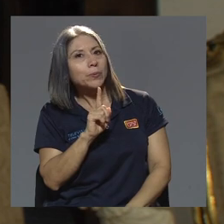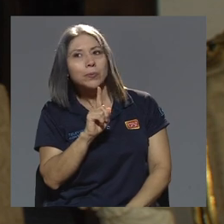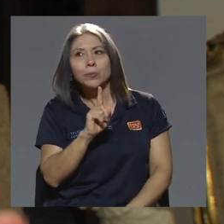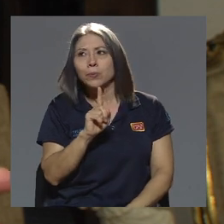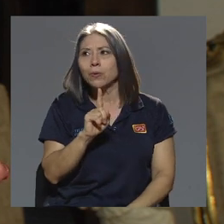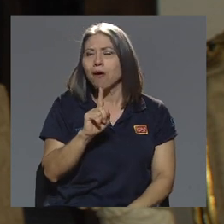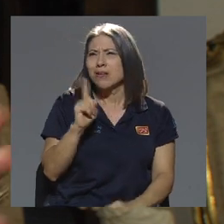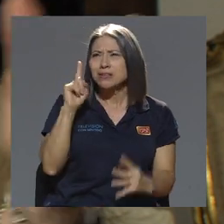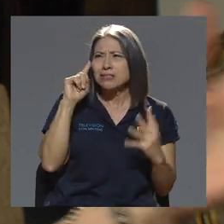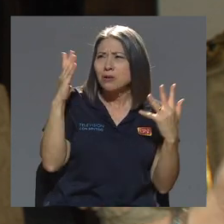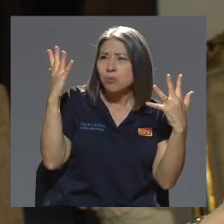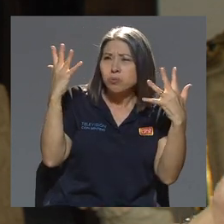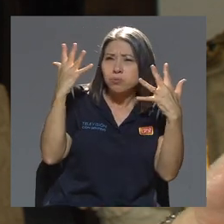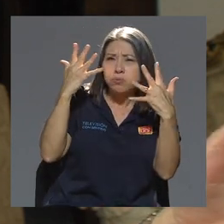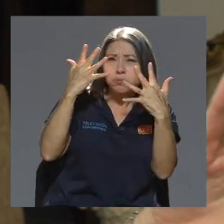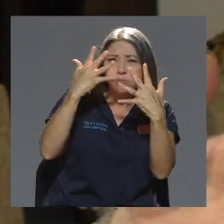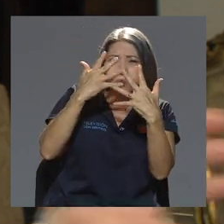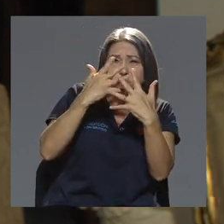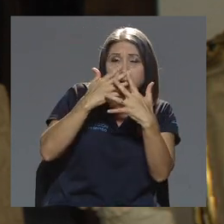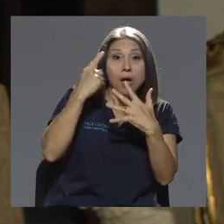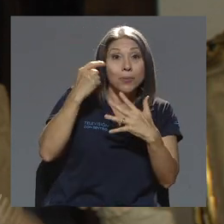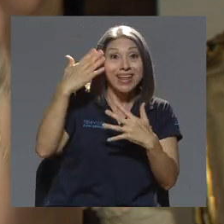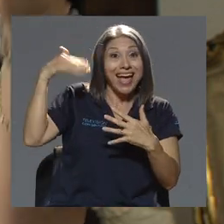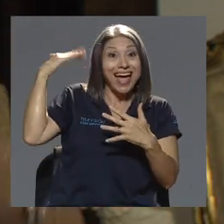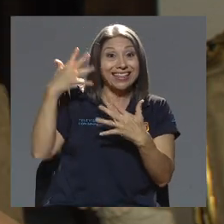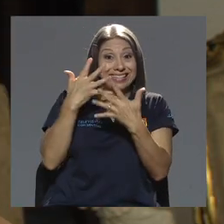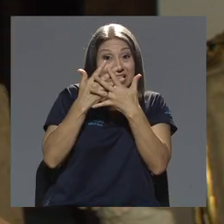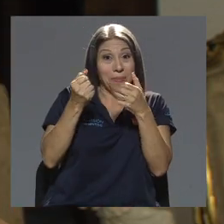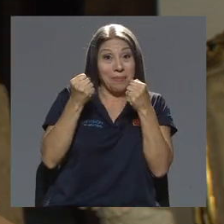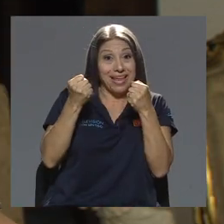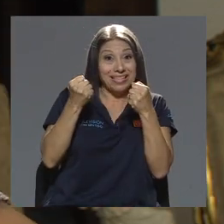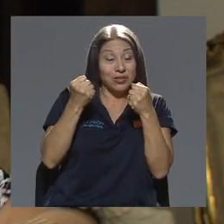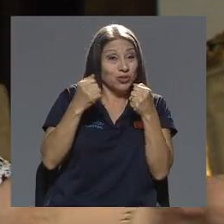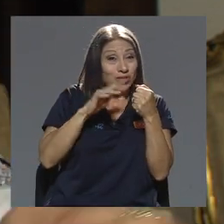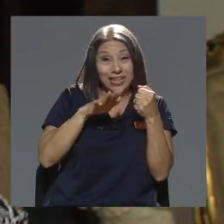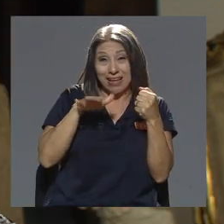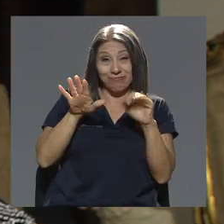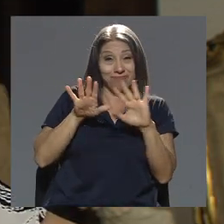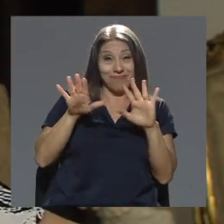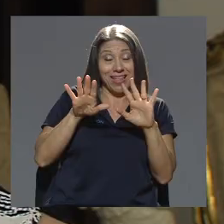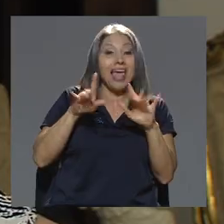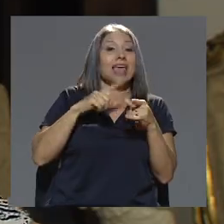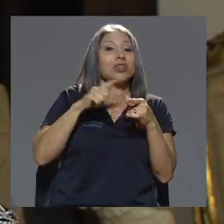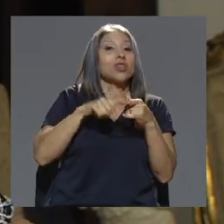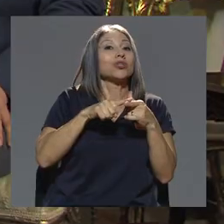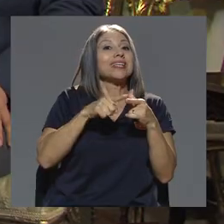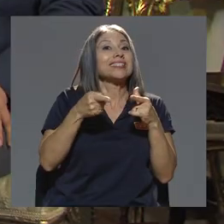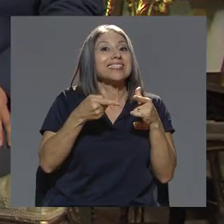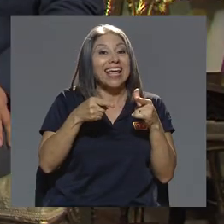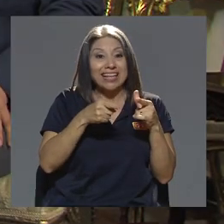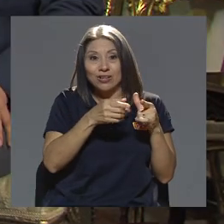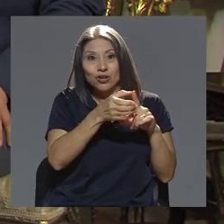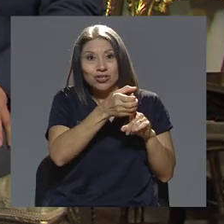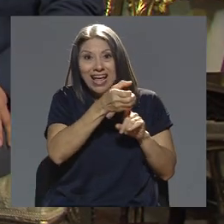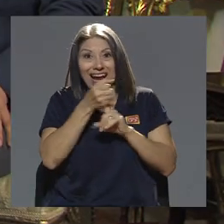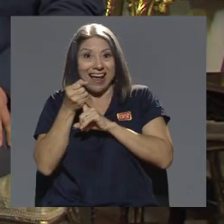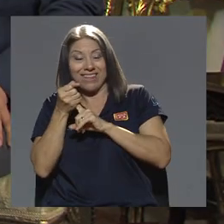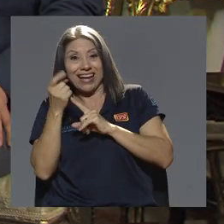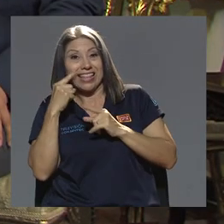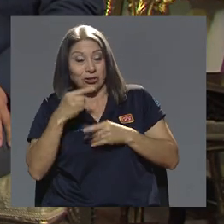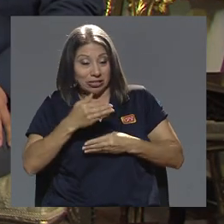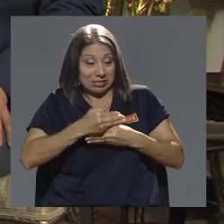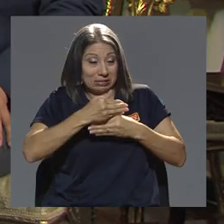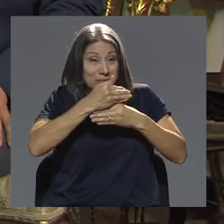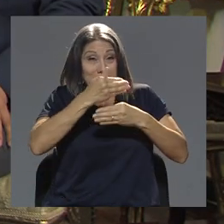oscuridad porque conforme fueron sacando a los presos, fueron levantando paredes, porque algunos se regresaban y se escondían. Entonces sí, fueron levantando